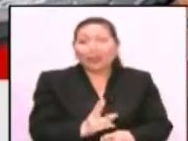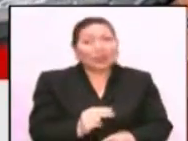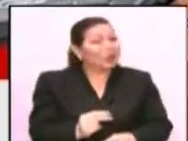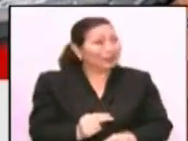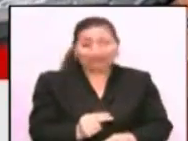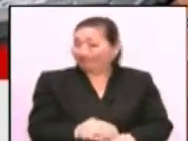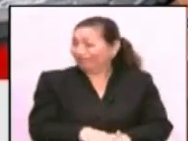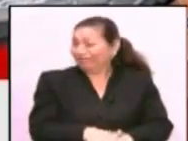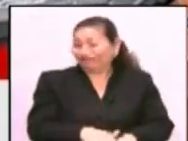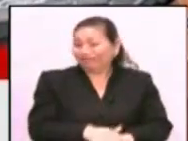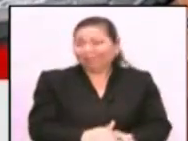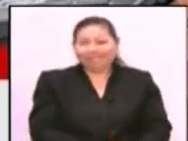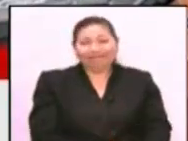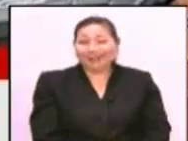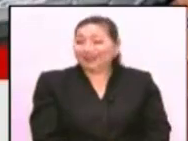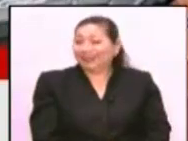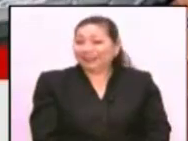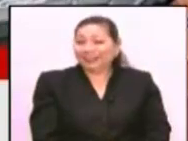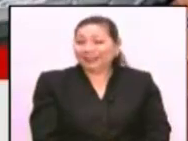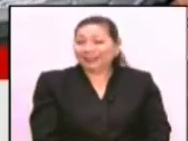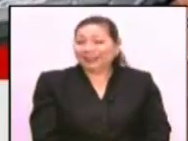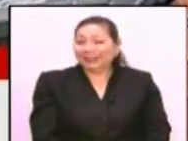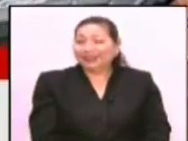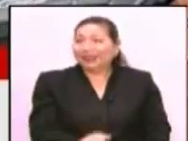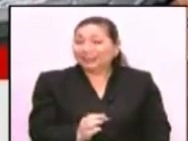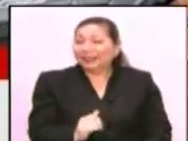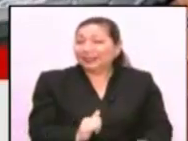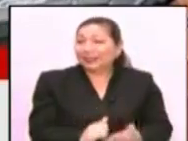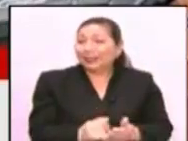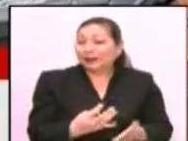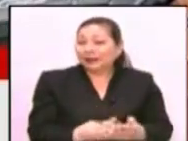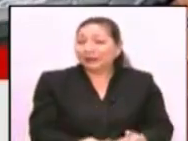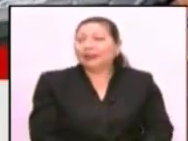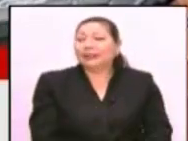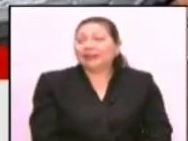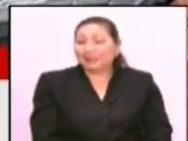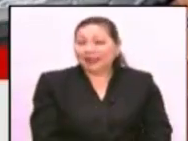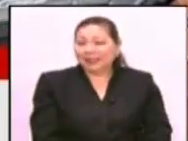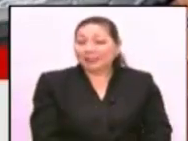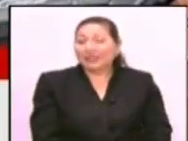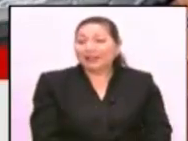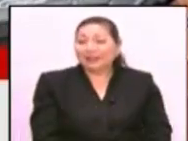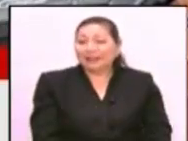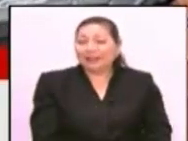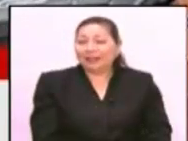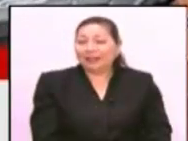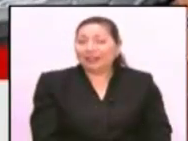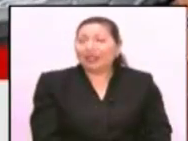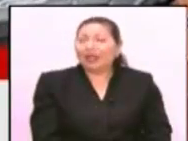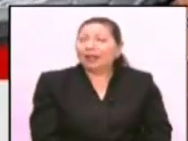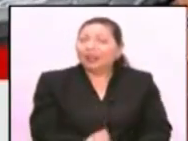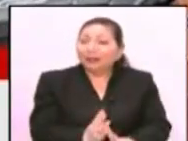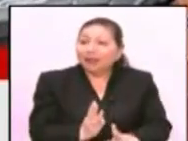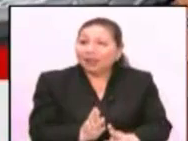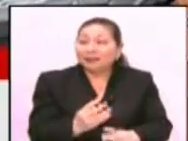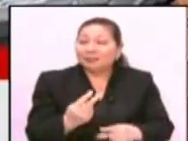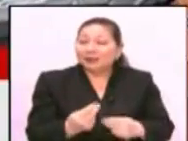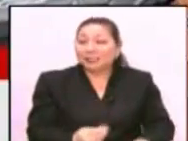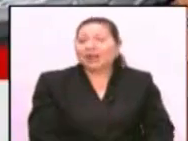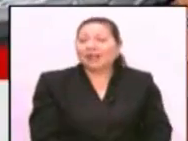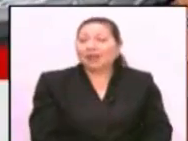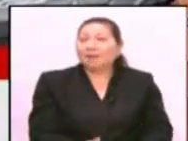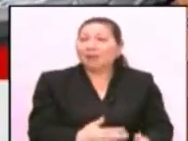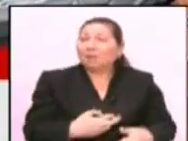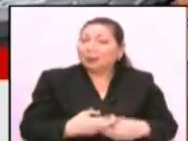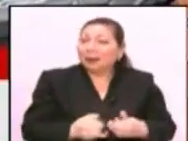en tratamiento, es una dicotomía siempre que existe en penales, ¿no es cierto? Tiene que hacer la cola igual que la visita, tiene que